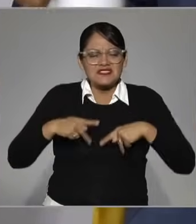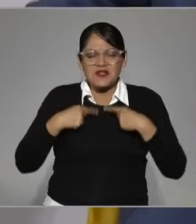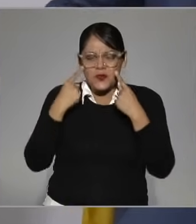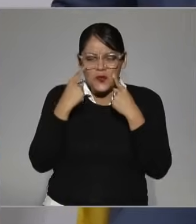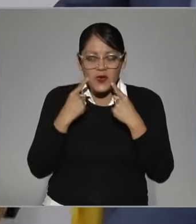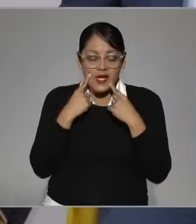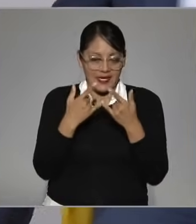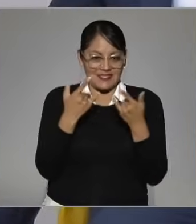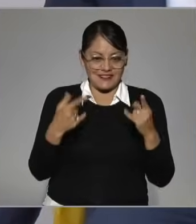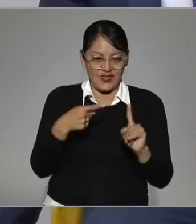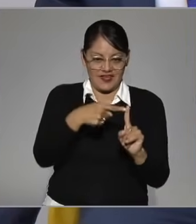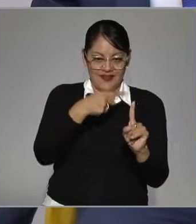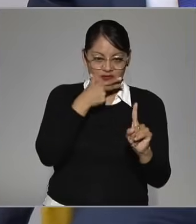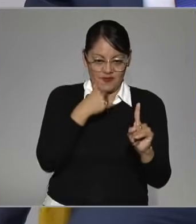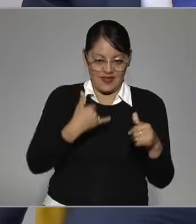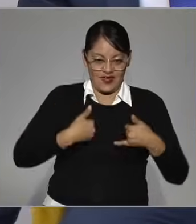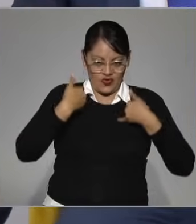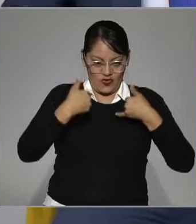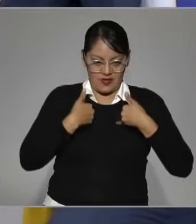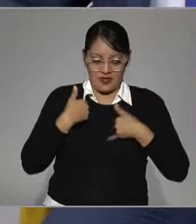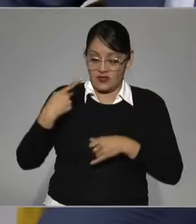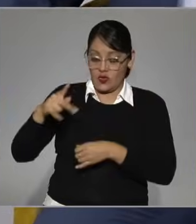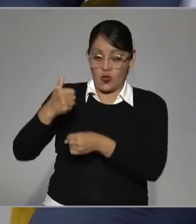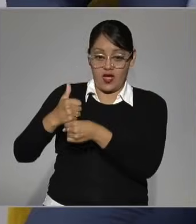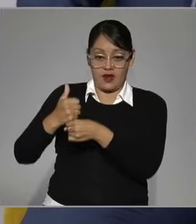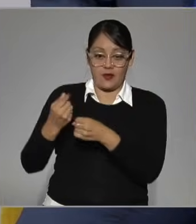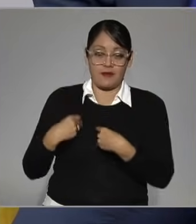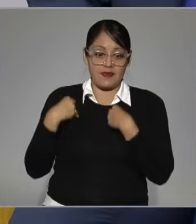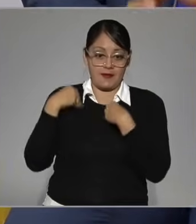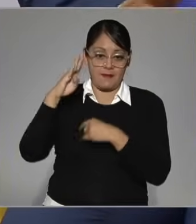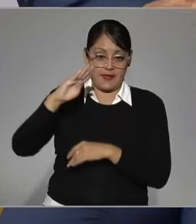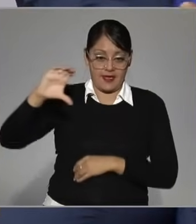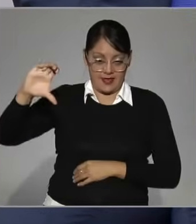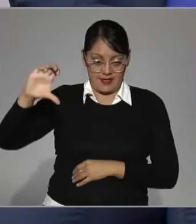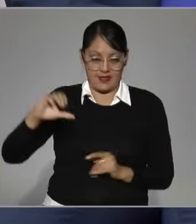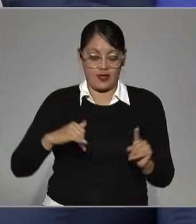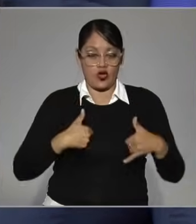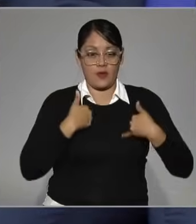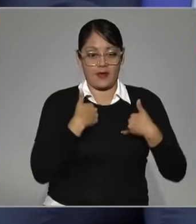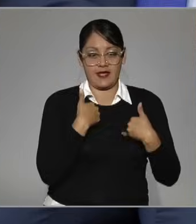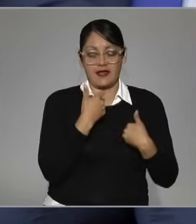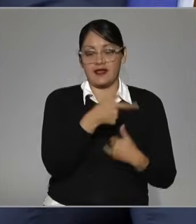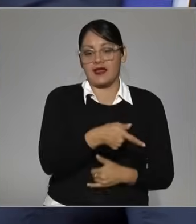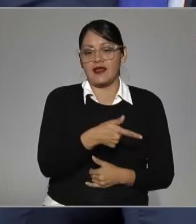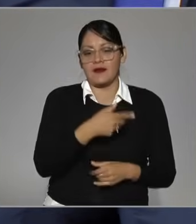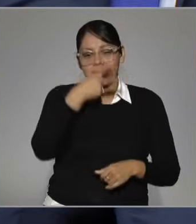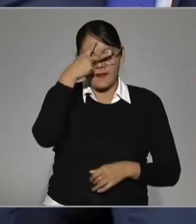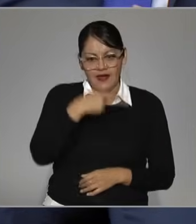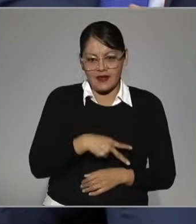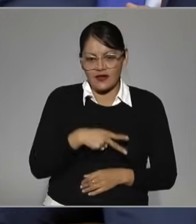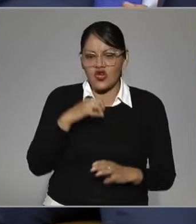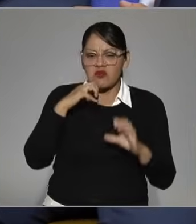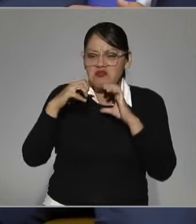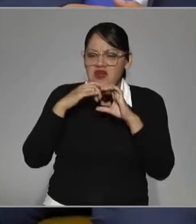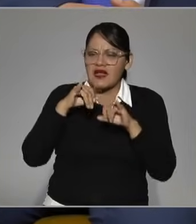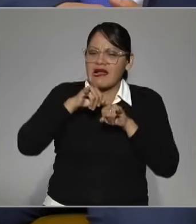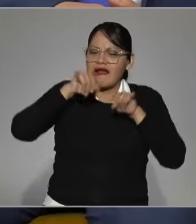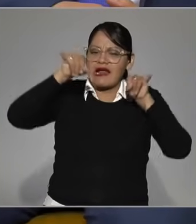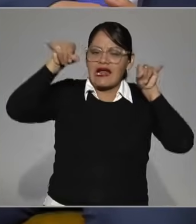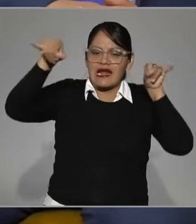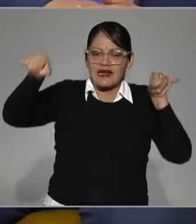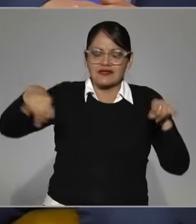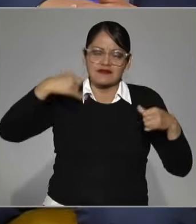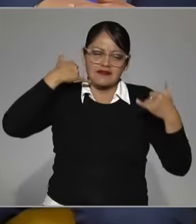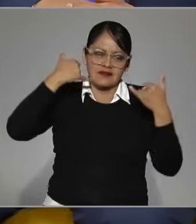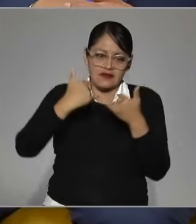un joven que el abuelo vivía en Baja California, él en México, y era comunicación a distancia. El abuelo se puede venir